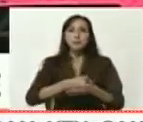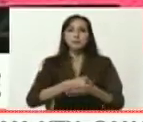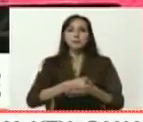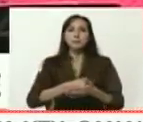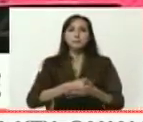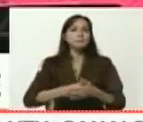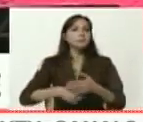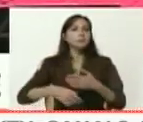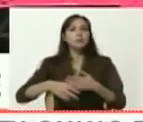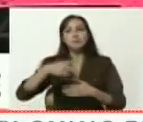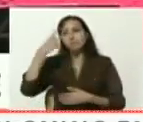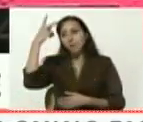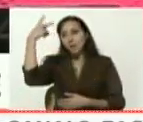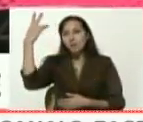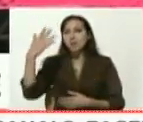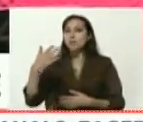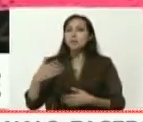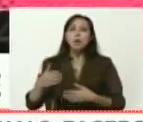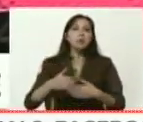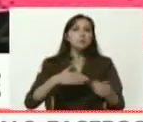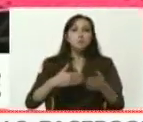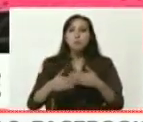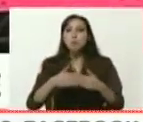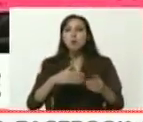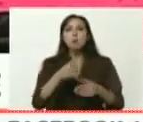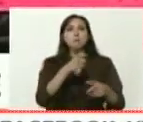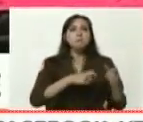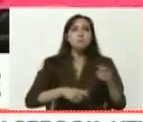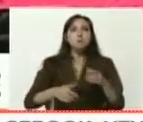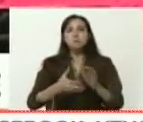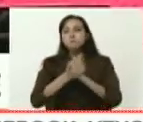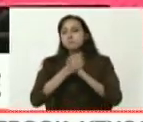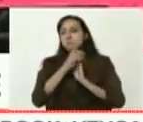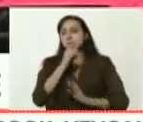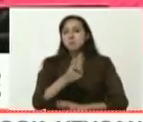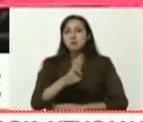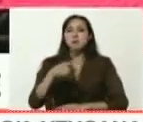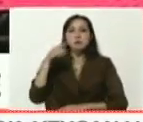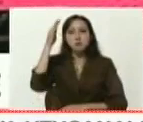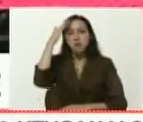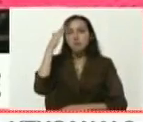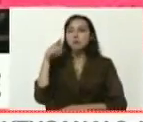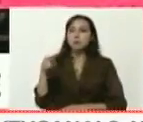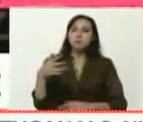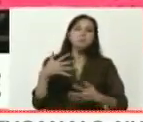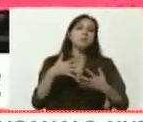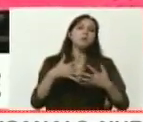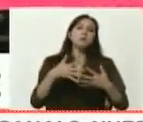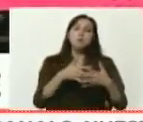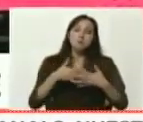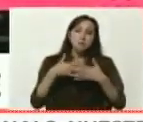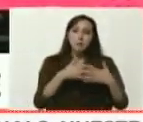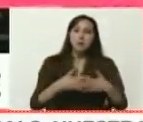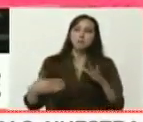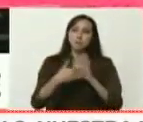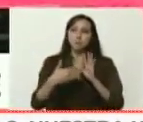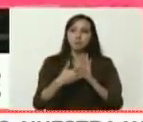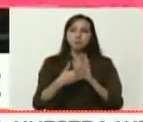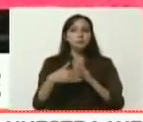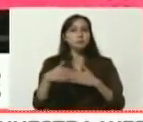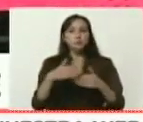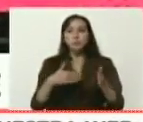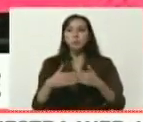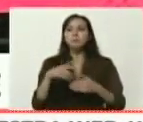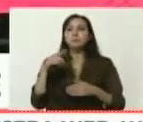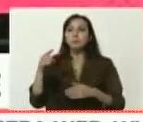psiquiátricamente contra los peores enemigos del pueblo, que es el imperialismo, y a través de tus herramientas